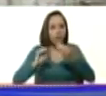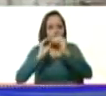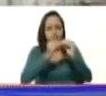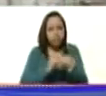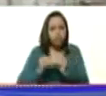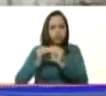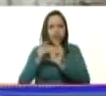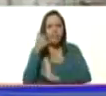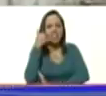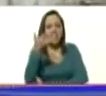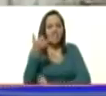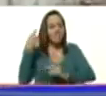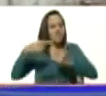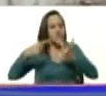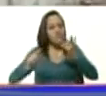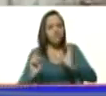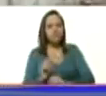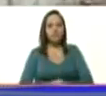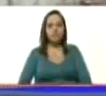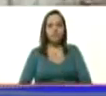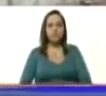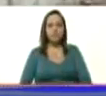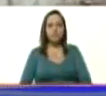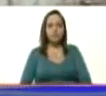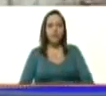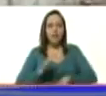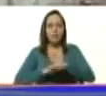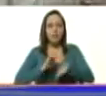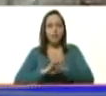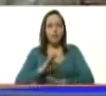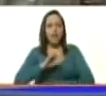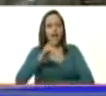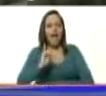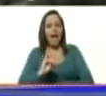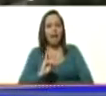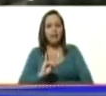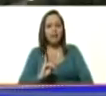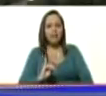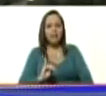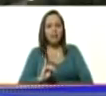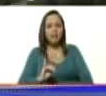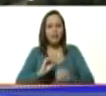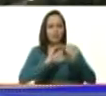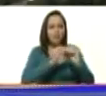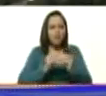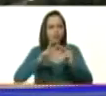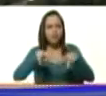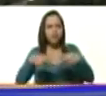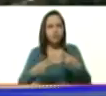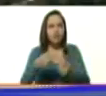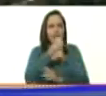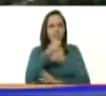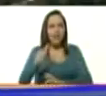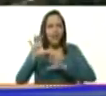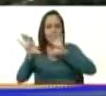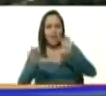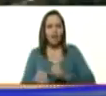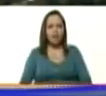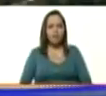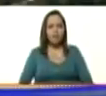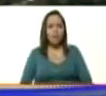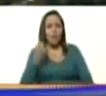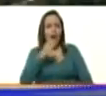de los equipos, porque estamos recuperando estado por estado. El sabotaje diario es